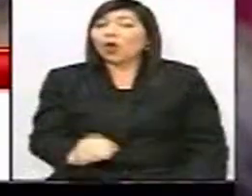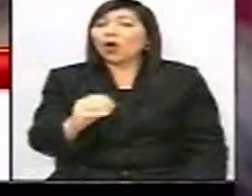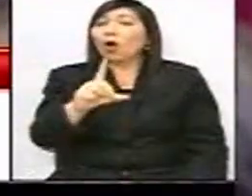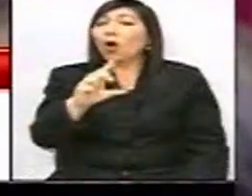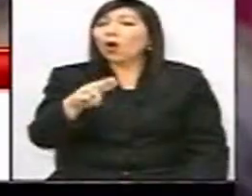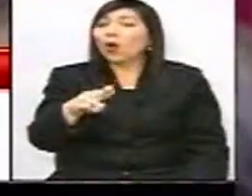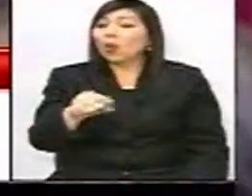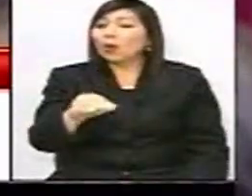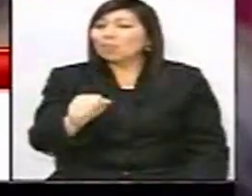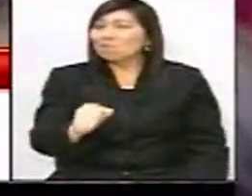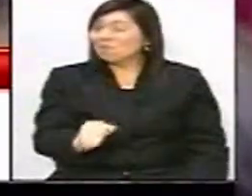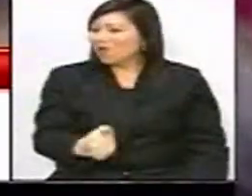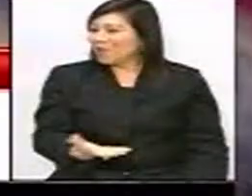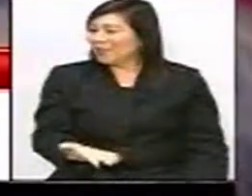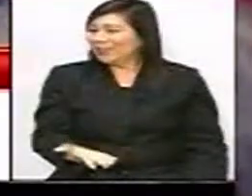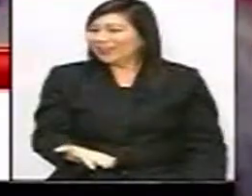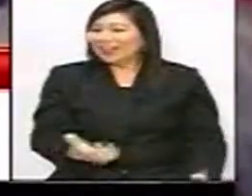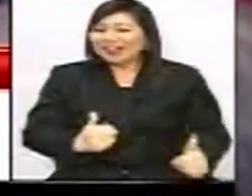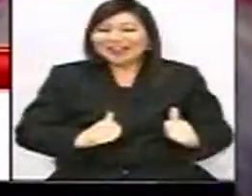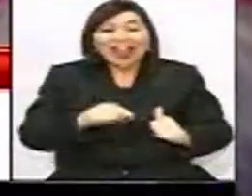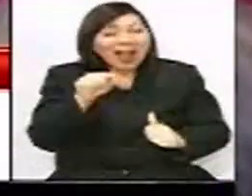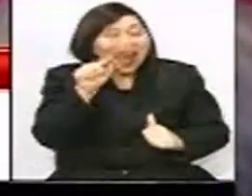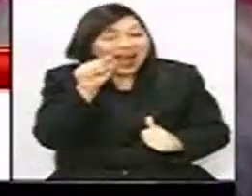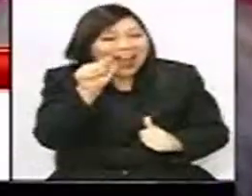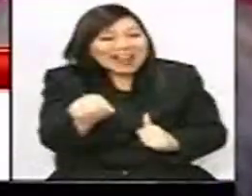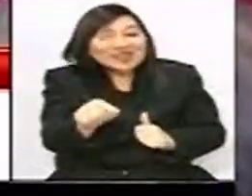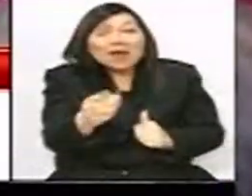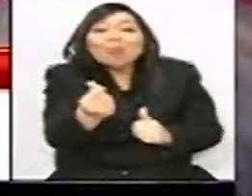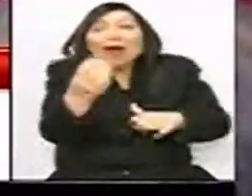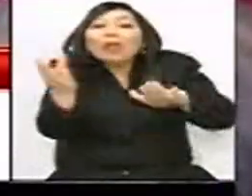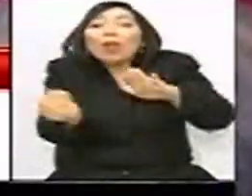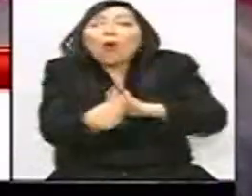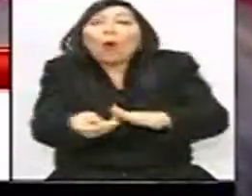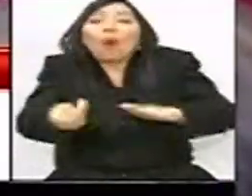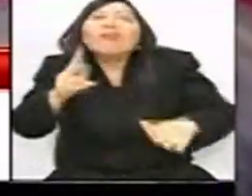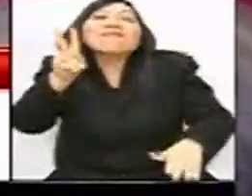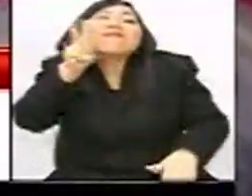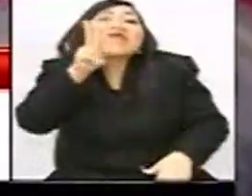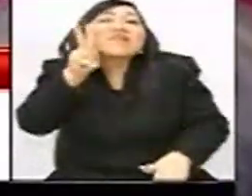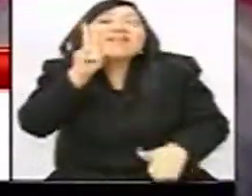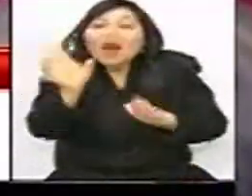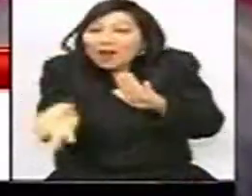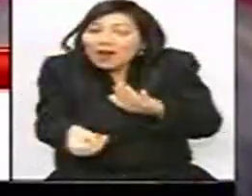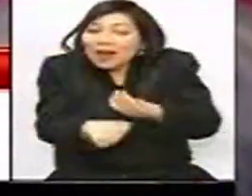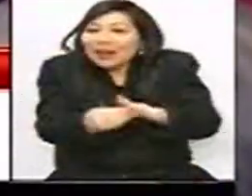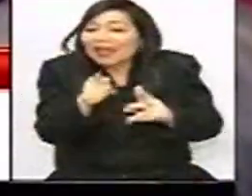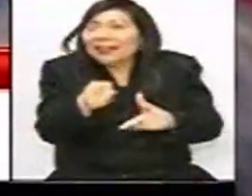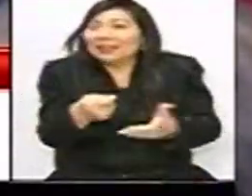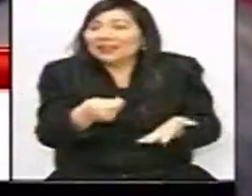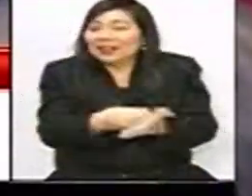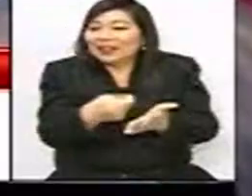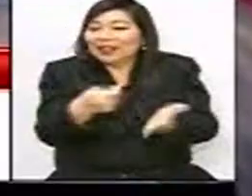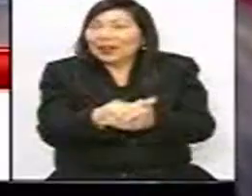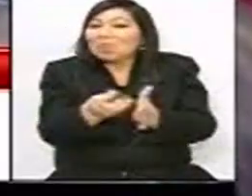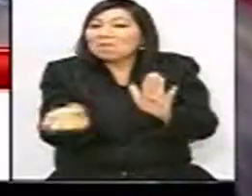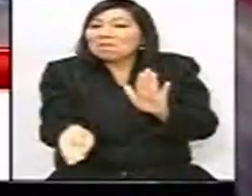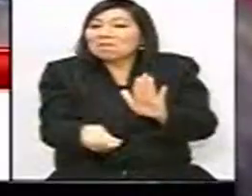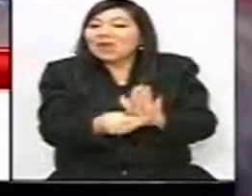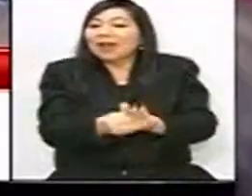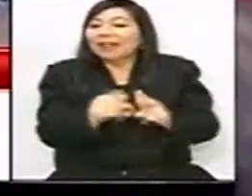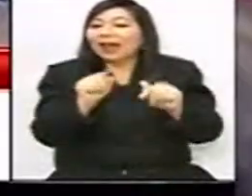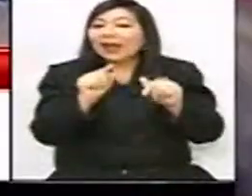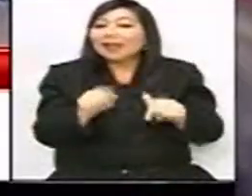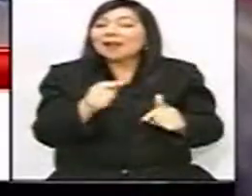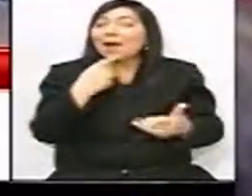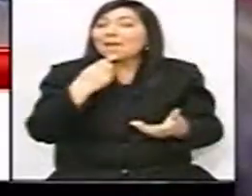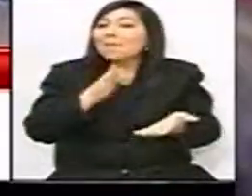Olmos. Esa es su manera de actuar. Ahí está la coima, ahí está la comisión, ahí está la cutra, ahí